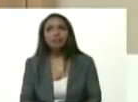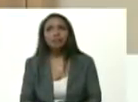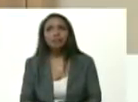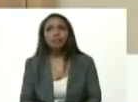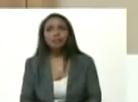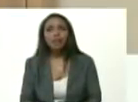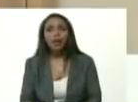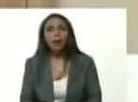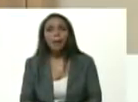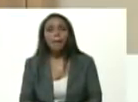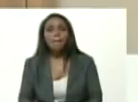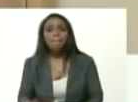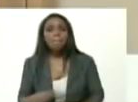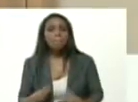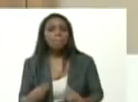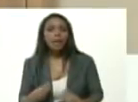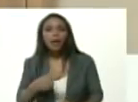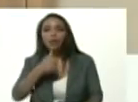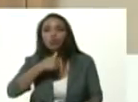llevar esta situación.